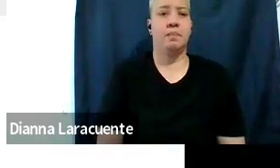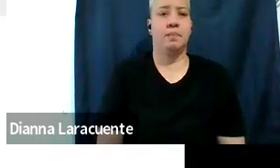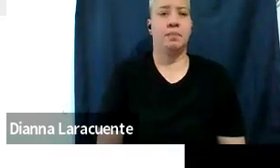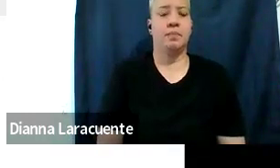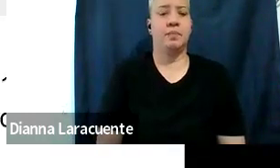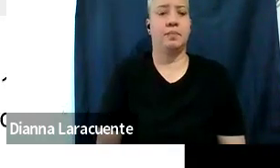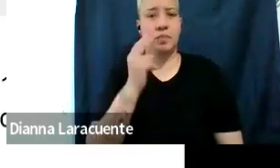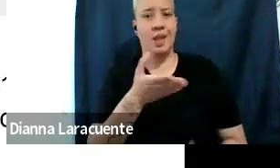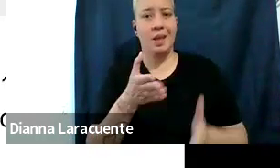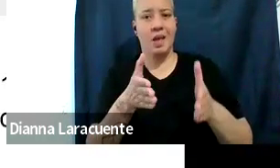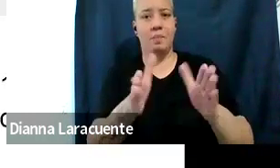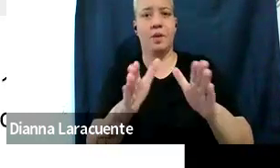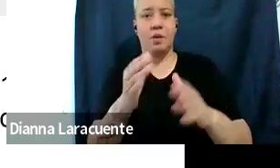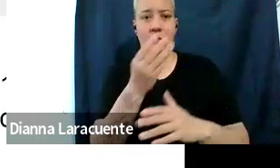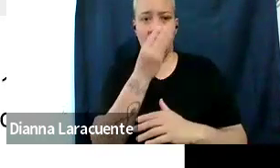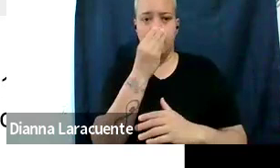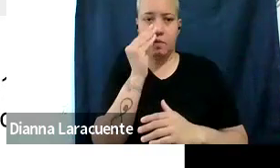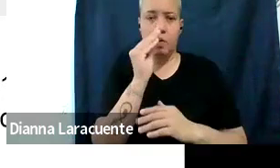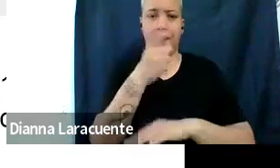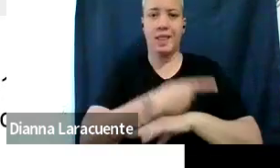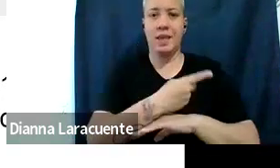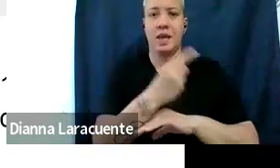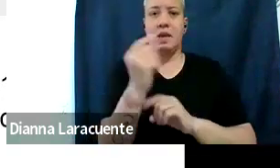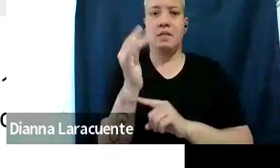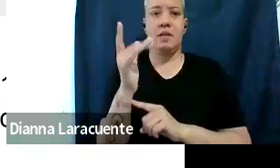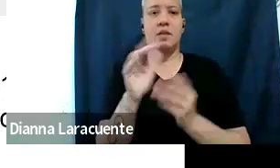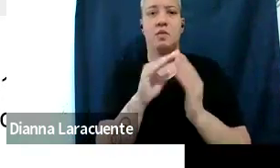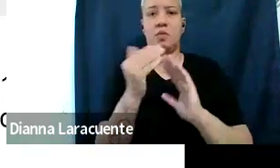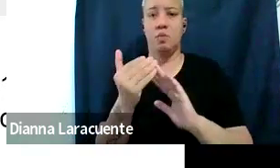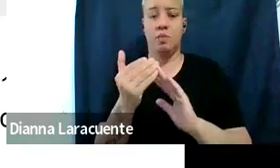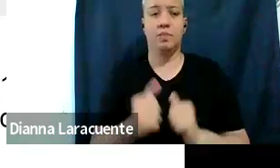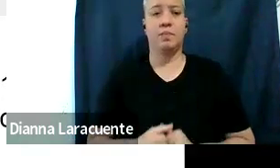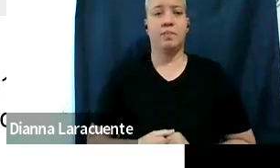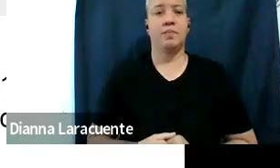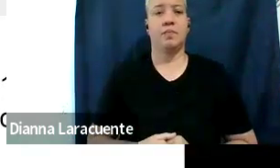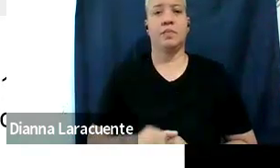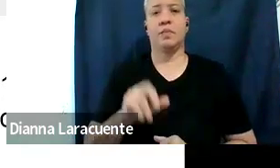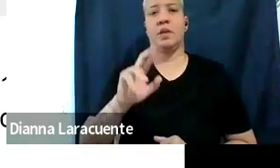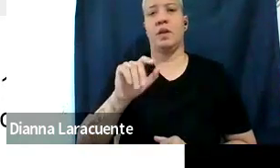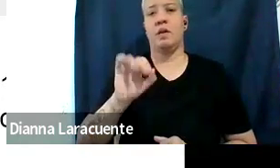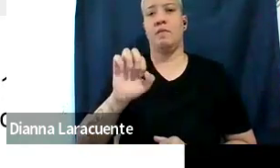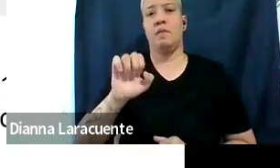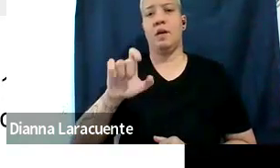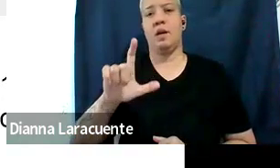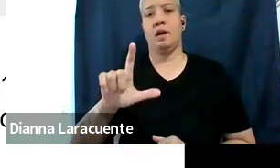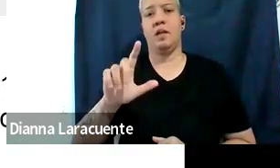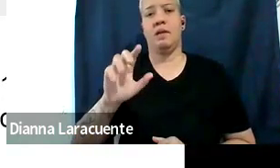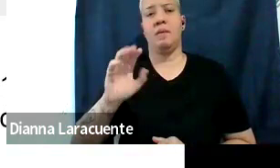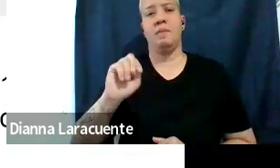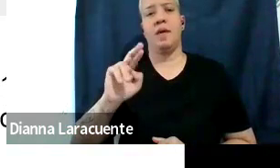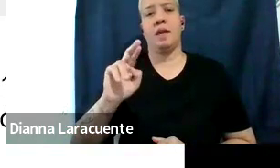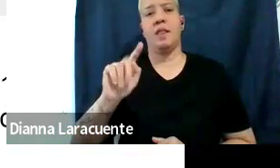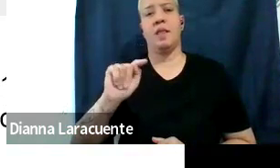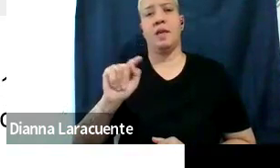Fíjense, caminos de flores, de días y velas, así eran los pueblos. Mire, Rafael Martínez de Nadal,